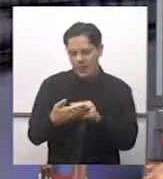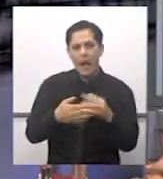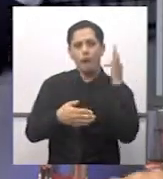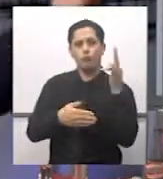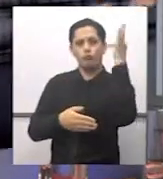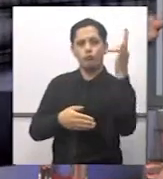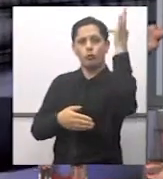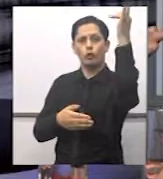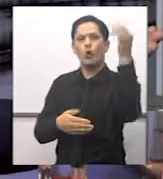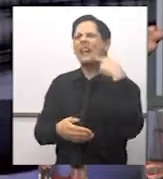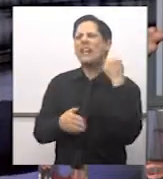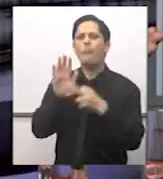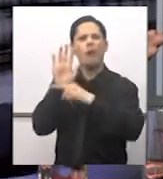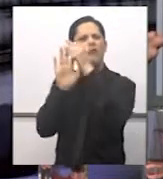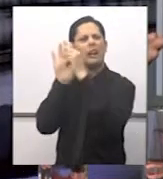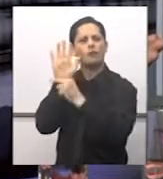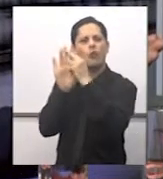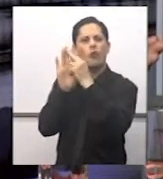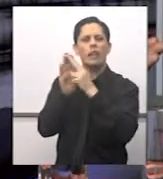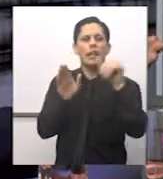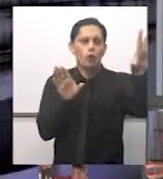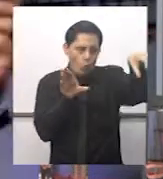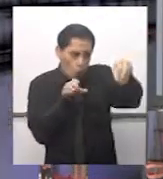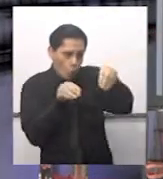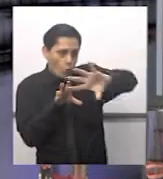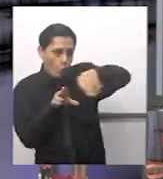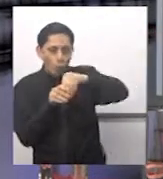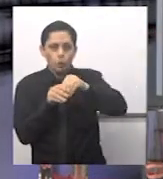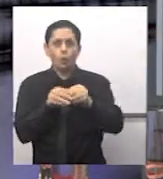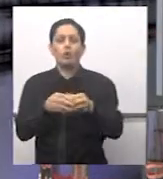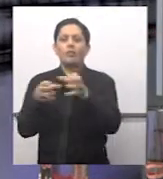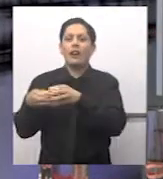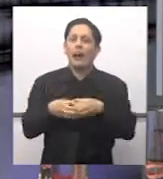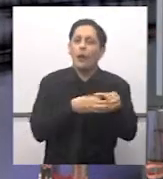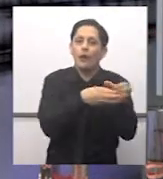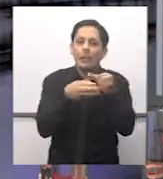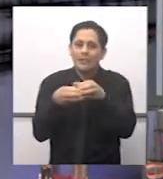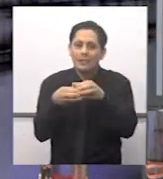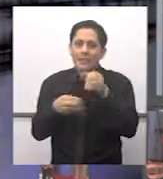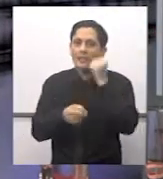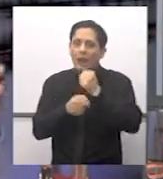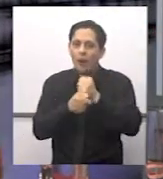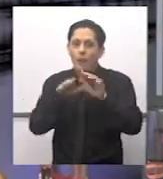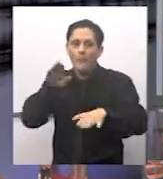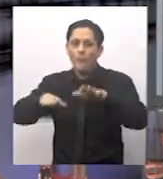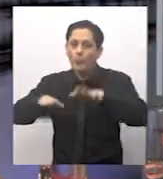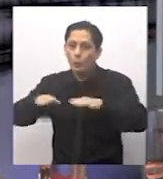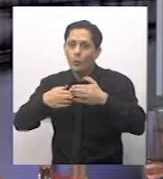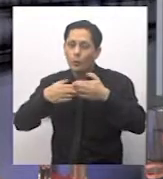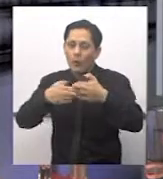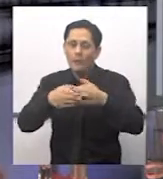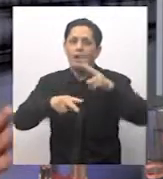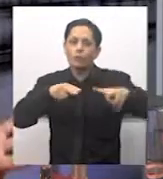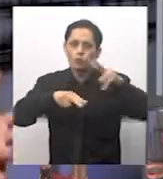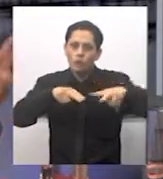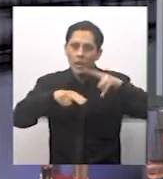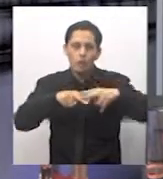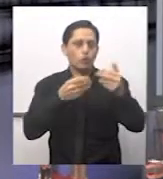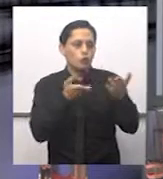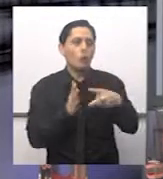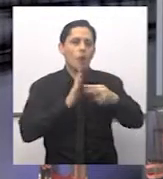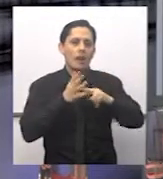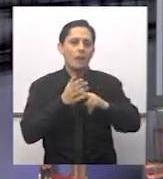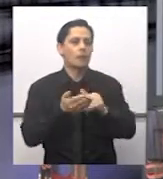hacer en conjunto con los trabajadores portuarios eventuales para poder solucionar su problema que usted señala bastante bien, que es